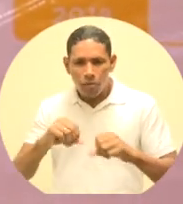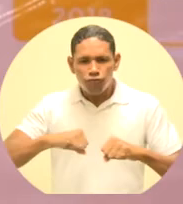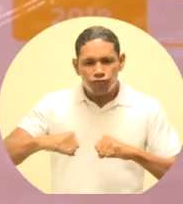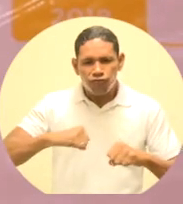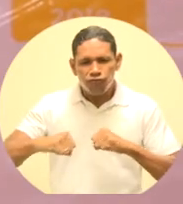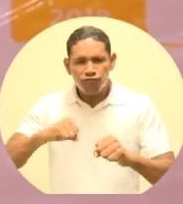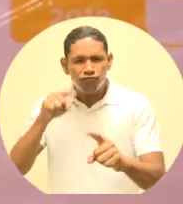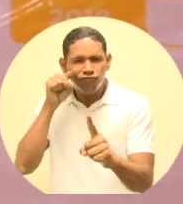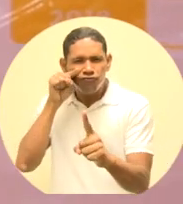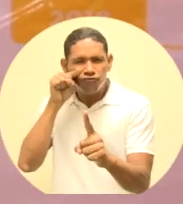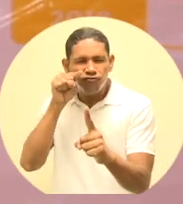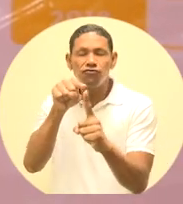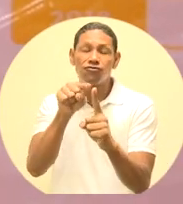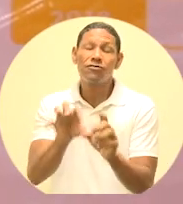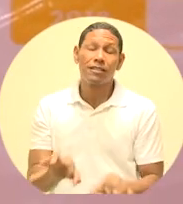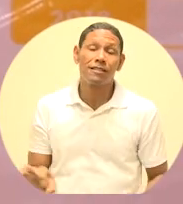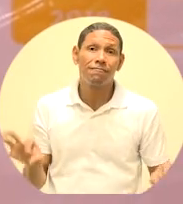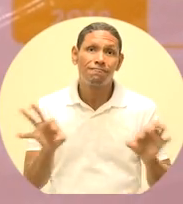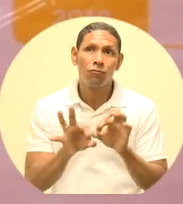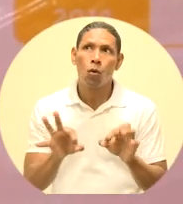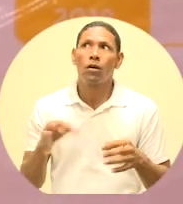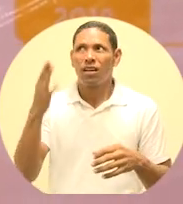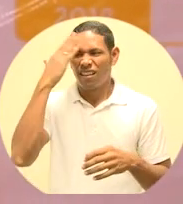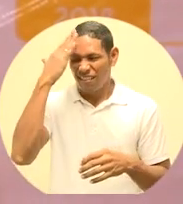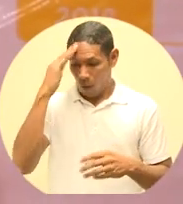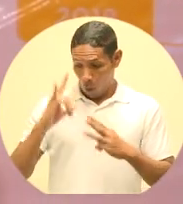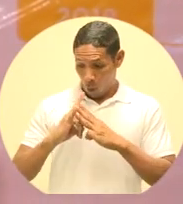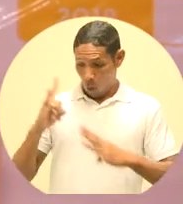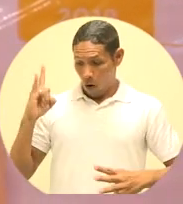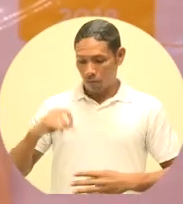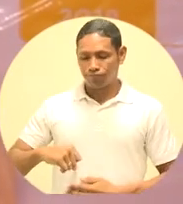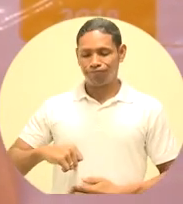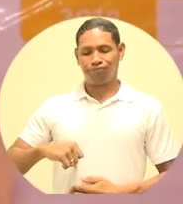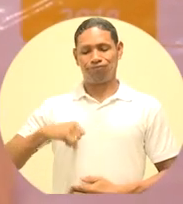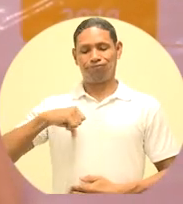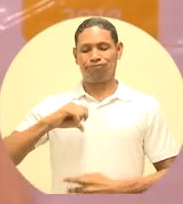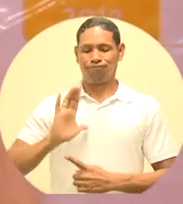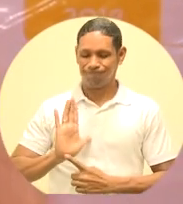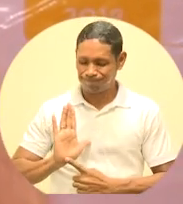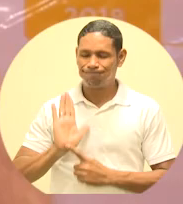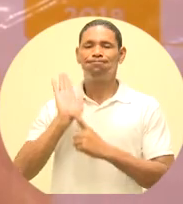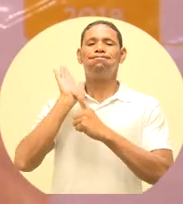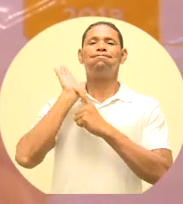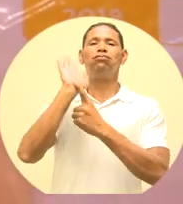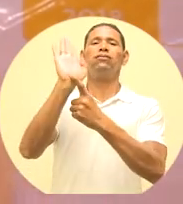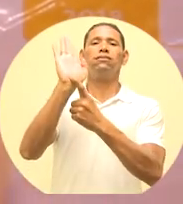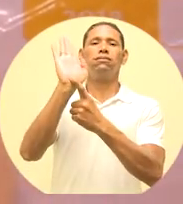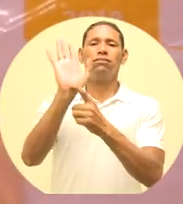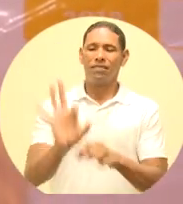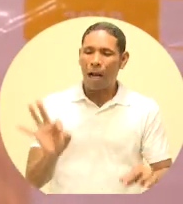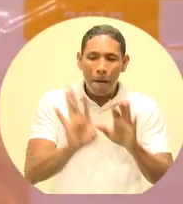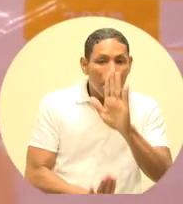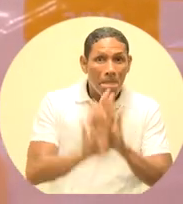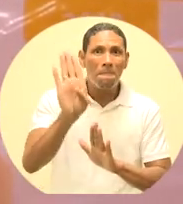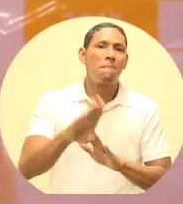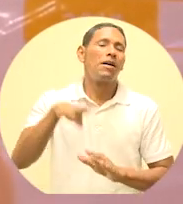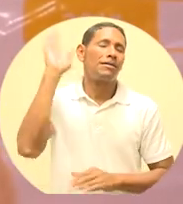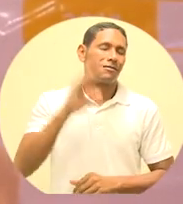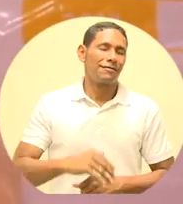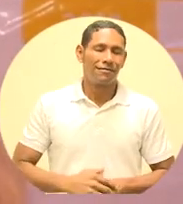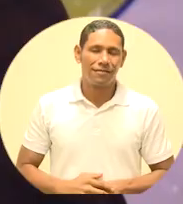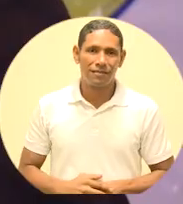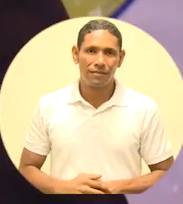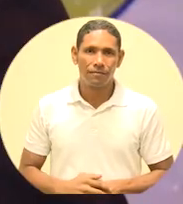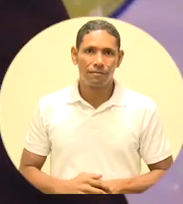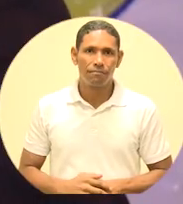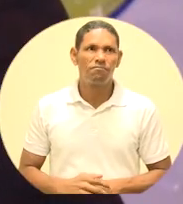manera, es seguir dejando en alto el nombre de esta institución que es grande, que está